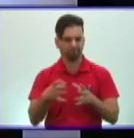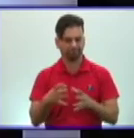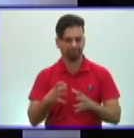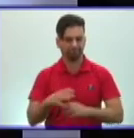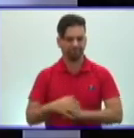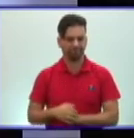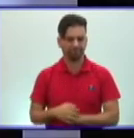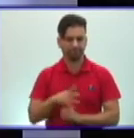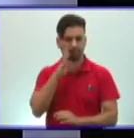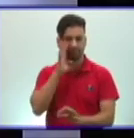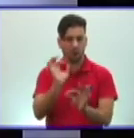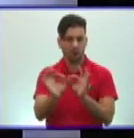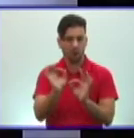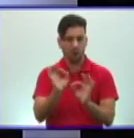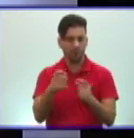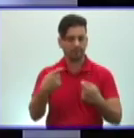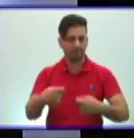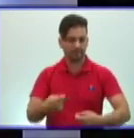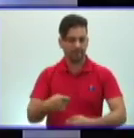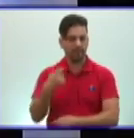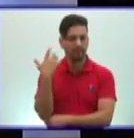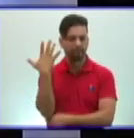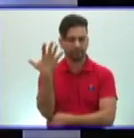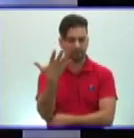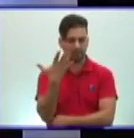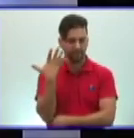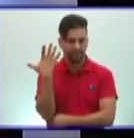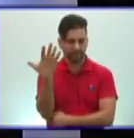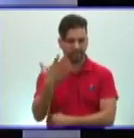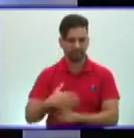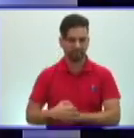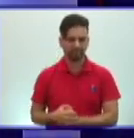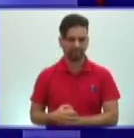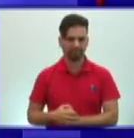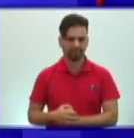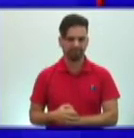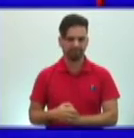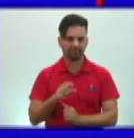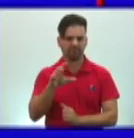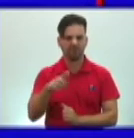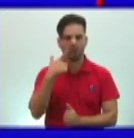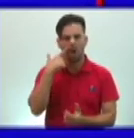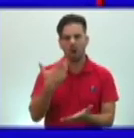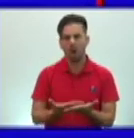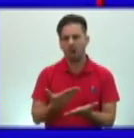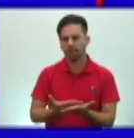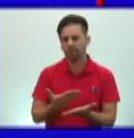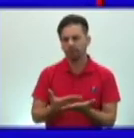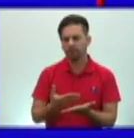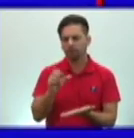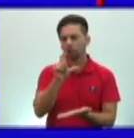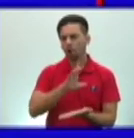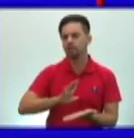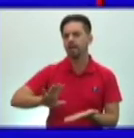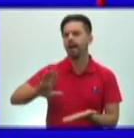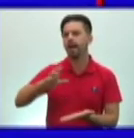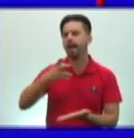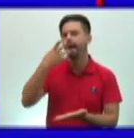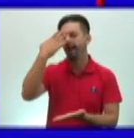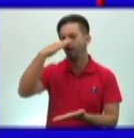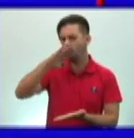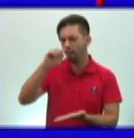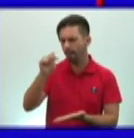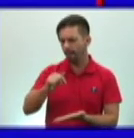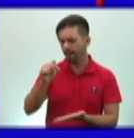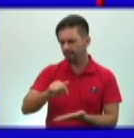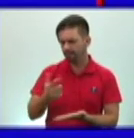ambiente. Ese es un elemento. ¿Cómo se expresa esto en la sociedad cubana? De un lado los